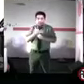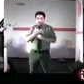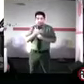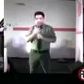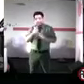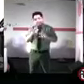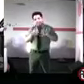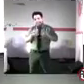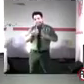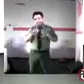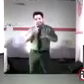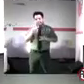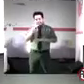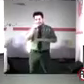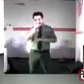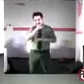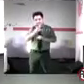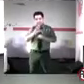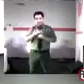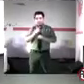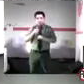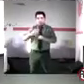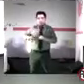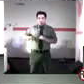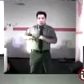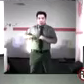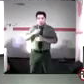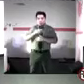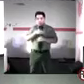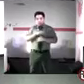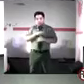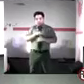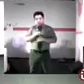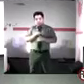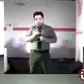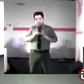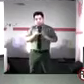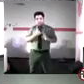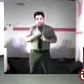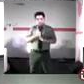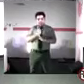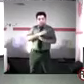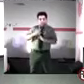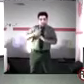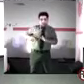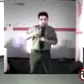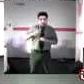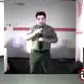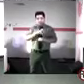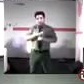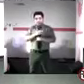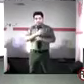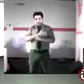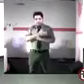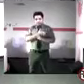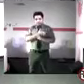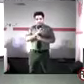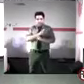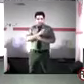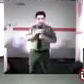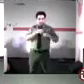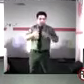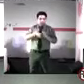más complicada porque hay un gobierno de Morena, y el anterior gobernador se dedicó desde que perdió